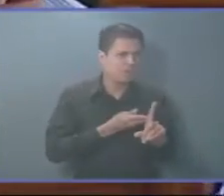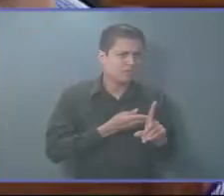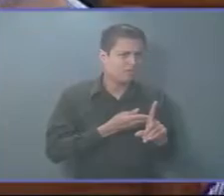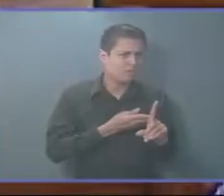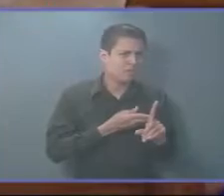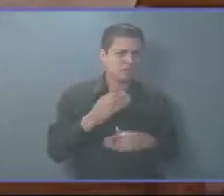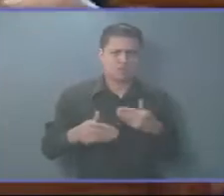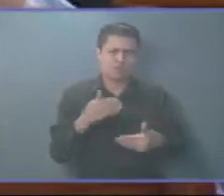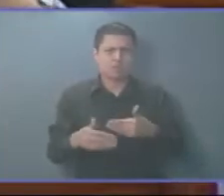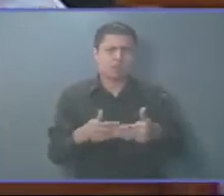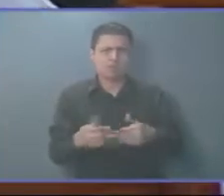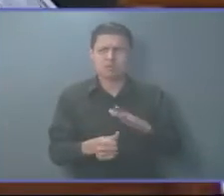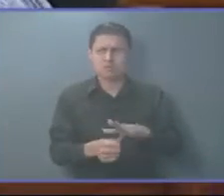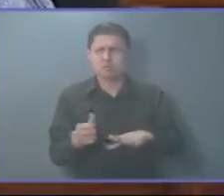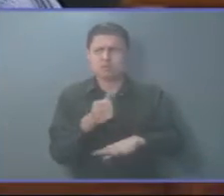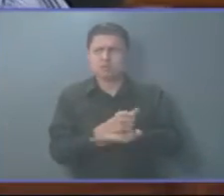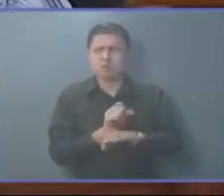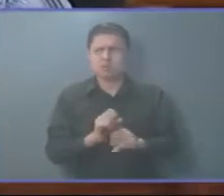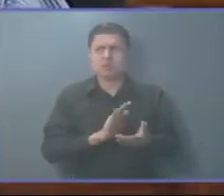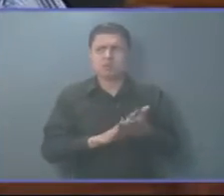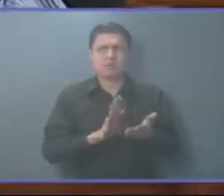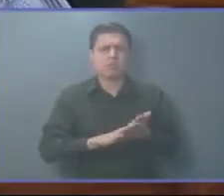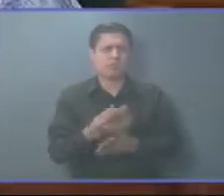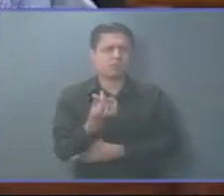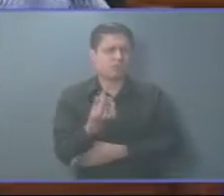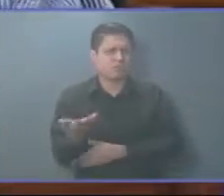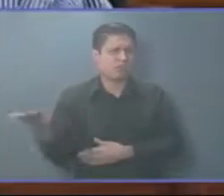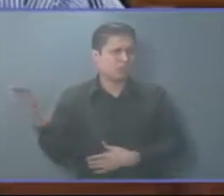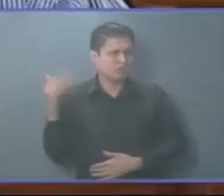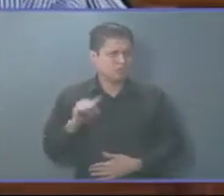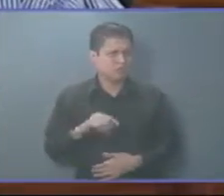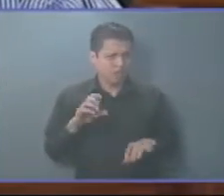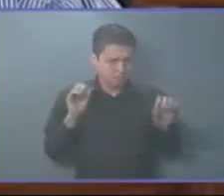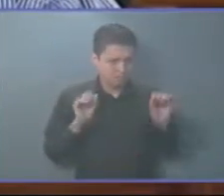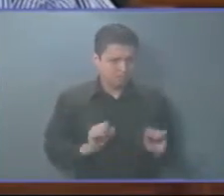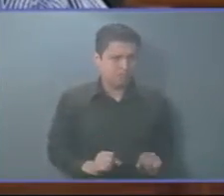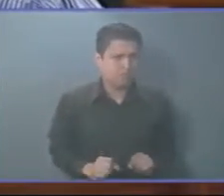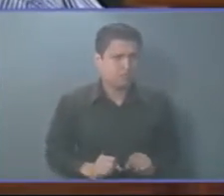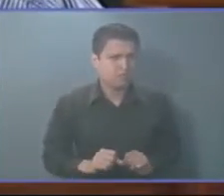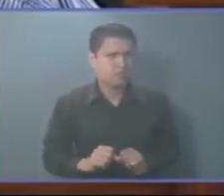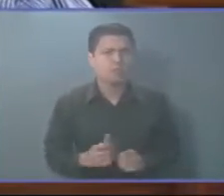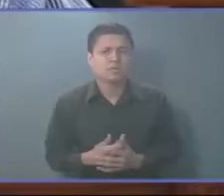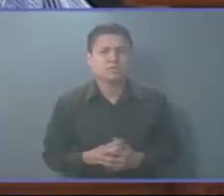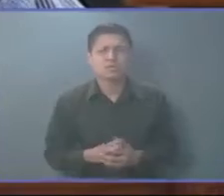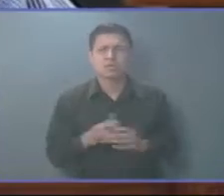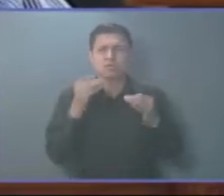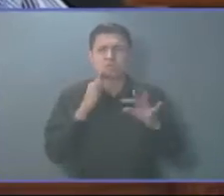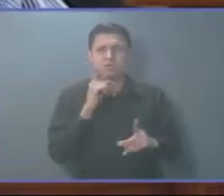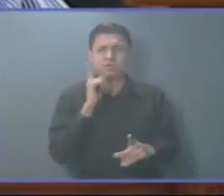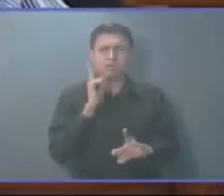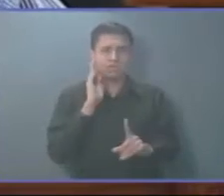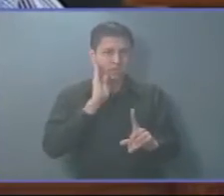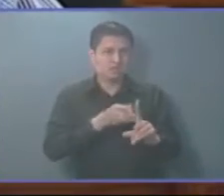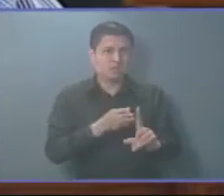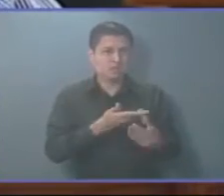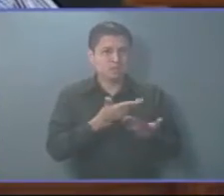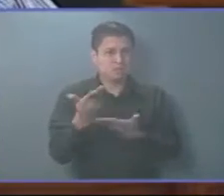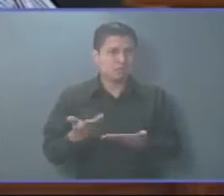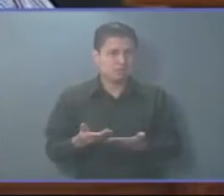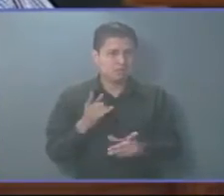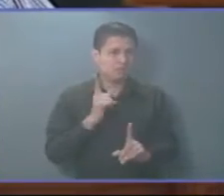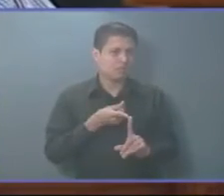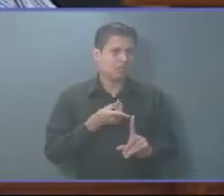índole administrativo para poder comprar recursos, para poder comprar de manera directa bienes y